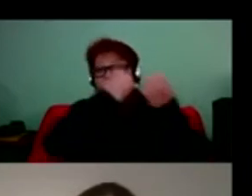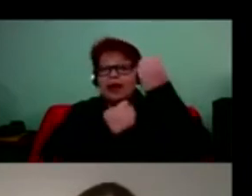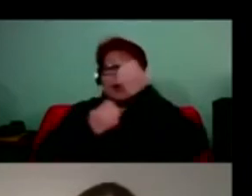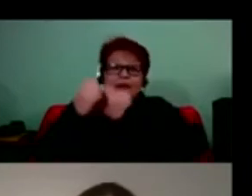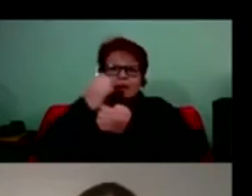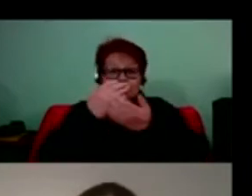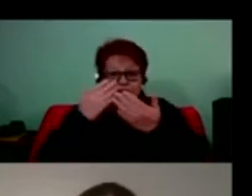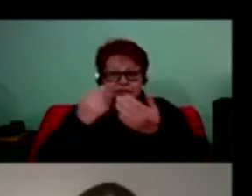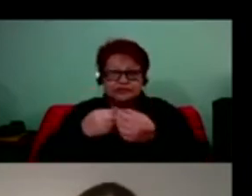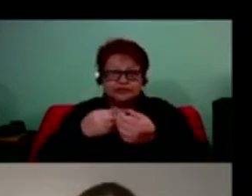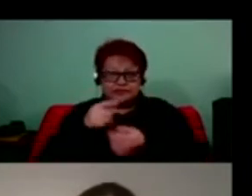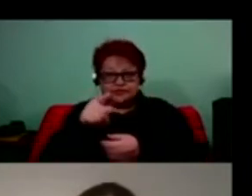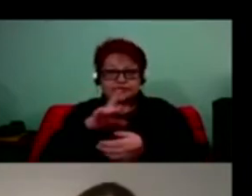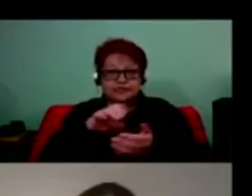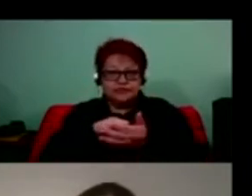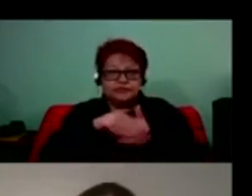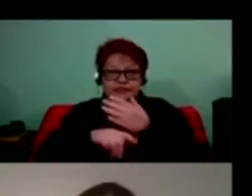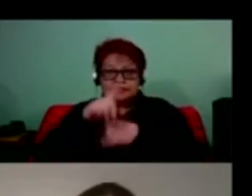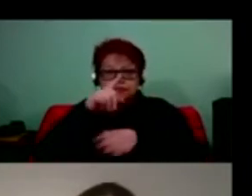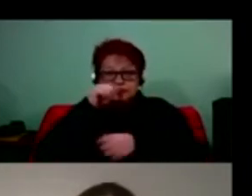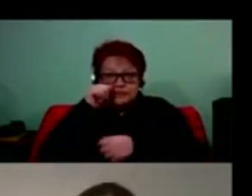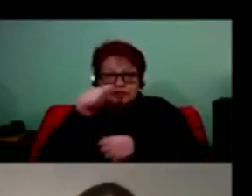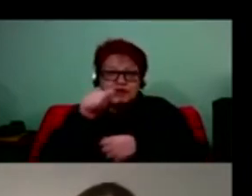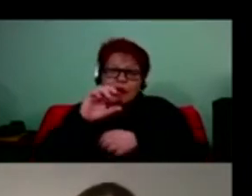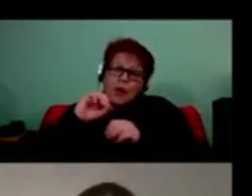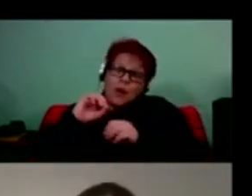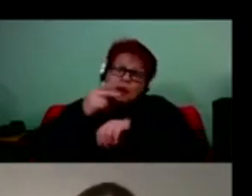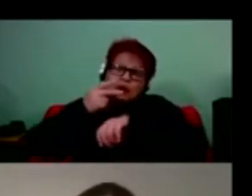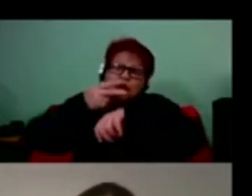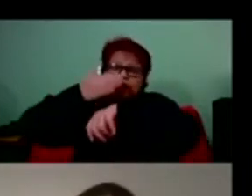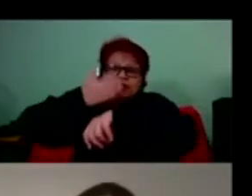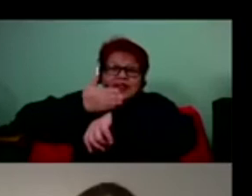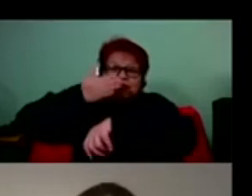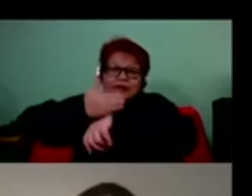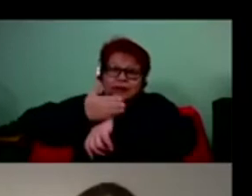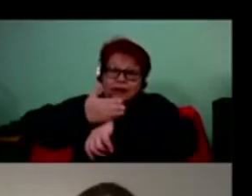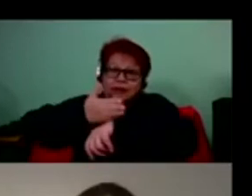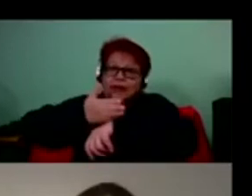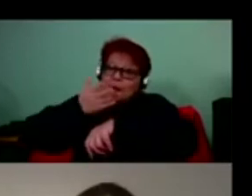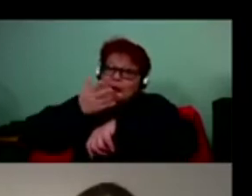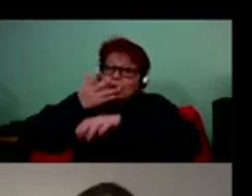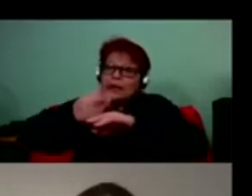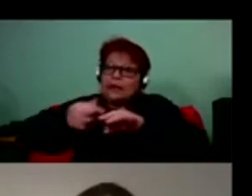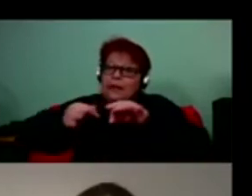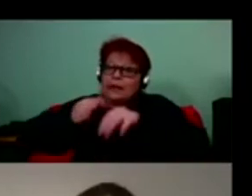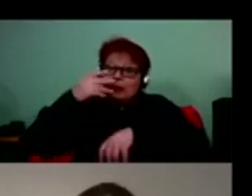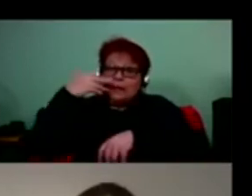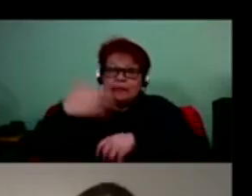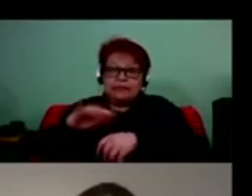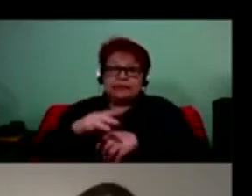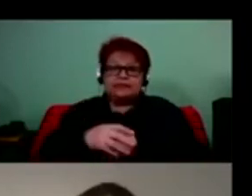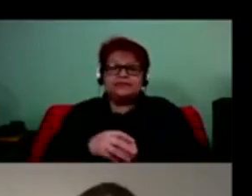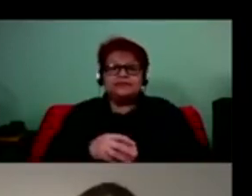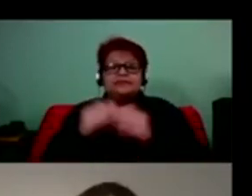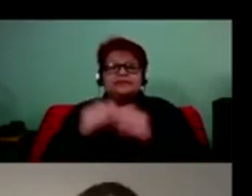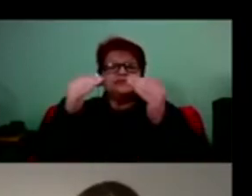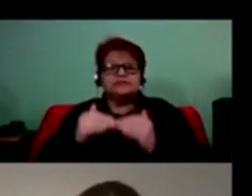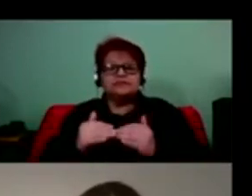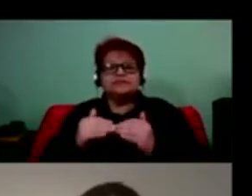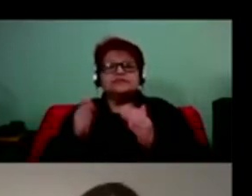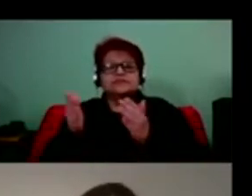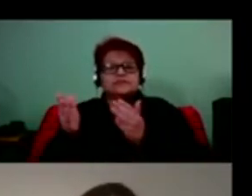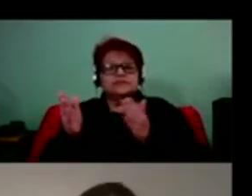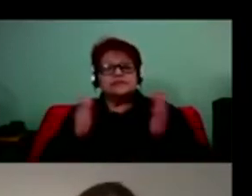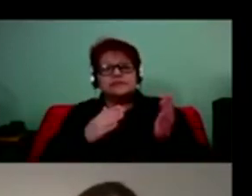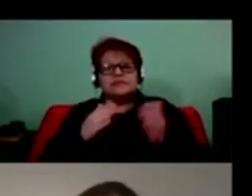tu presentación, en su caso, atención o sanción, que es extremadamente relevante. Ahora cedo el uso